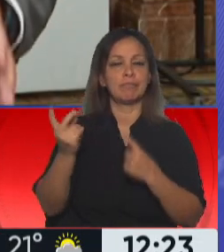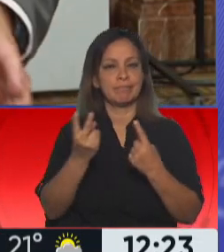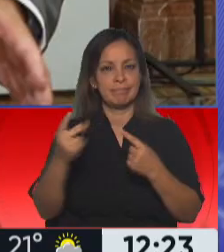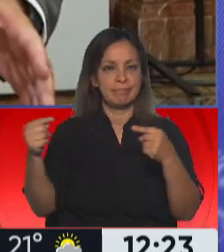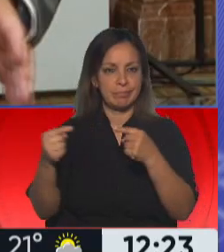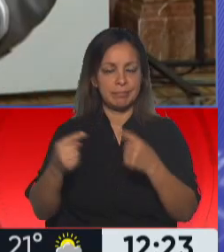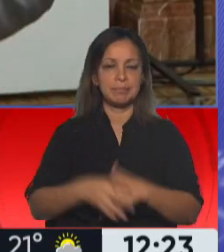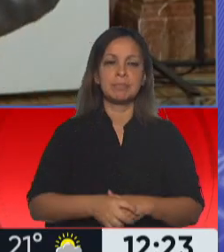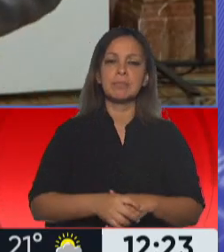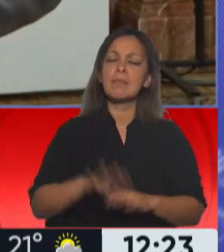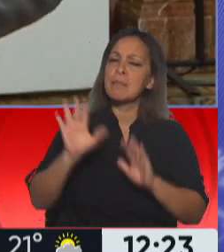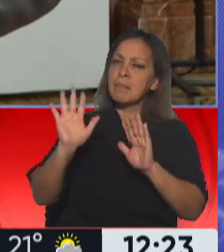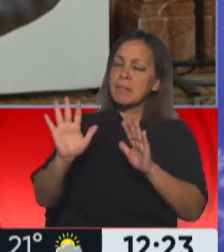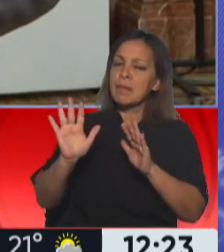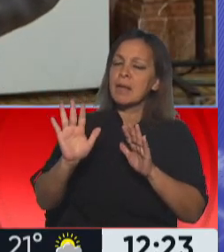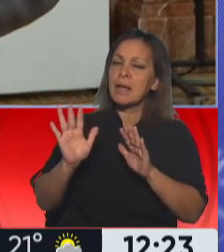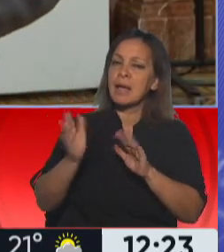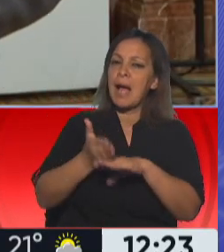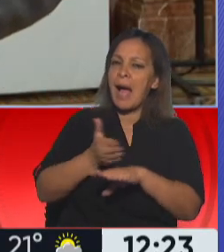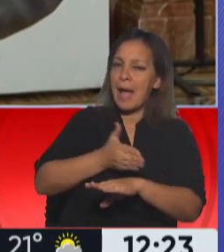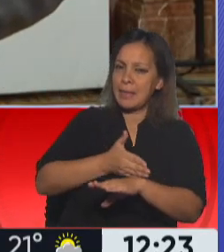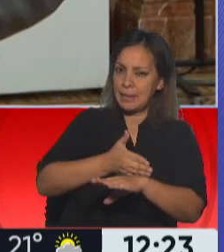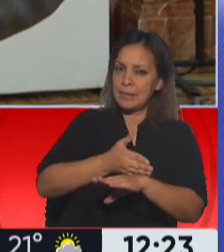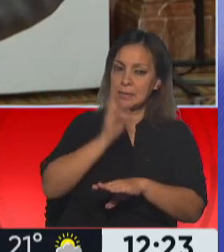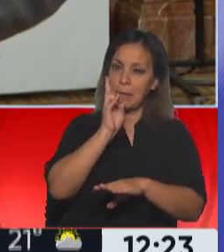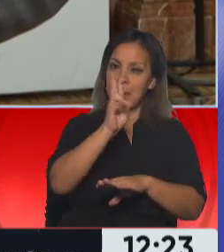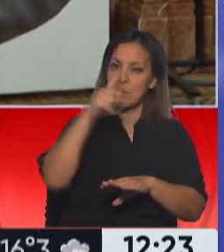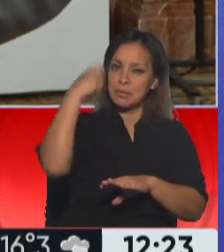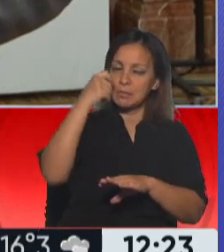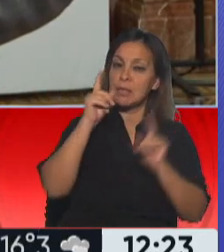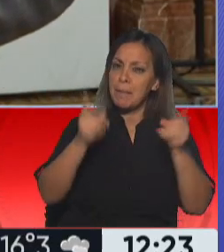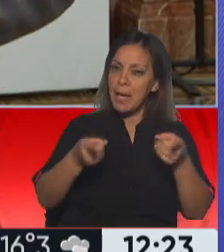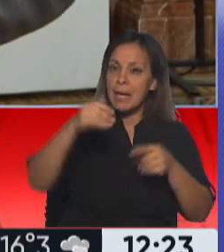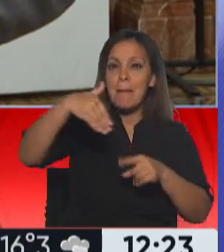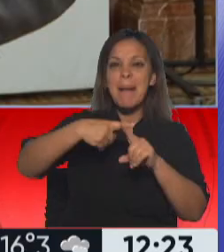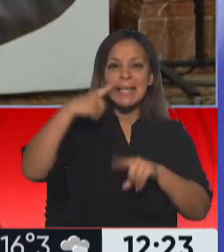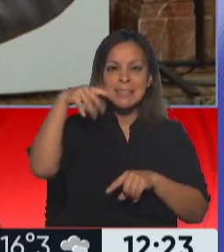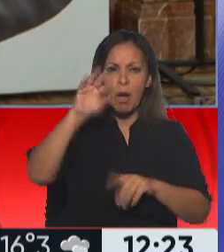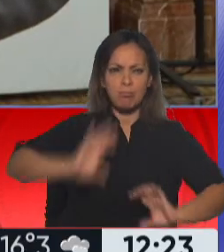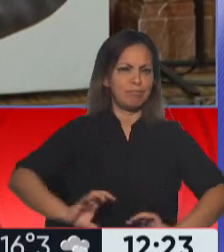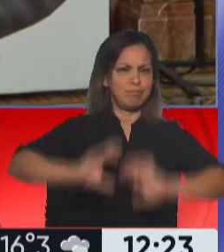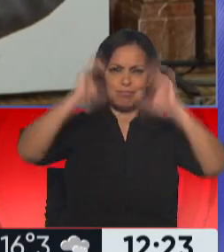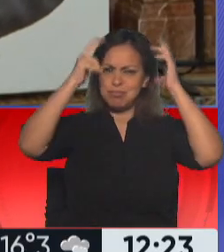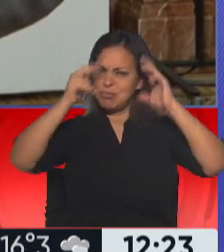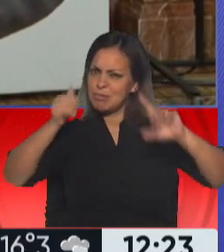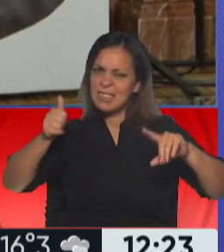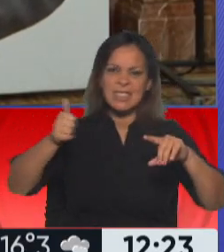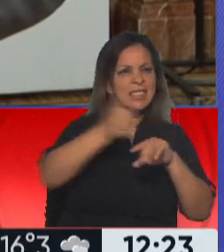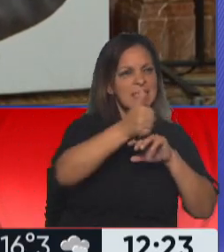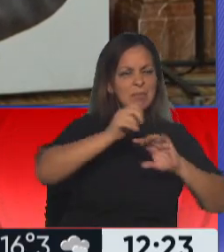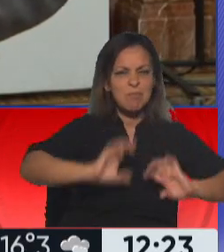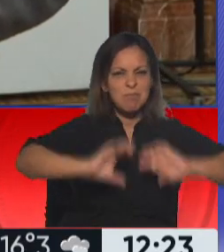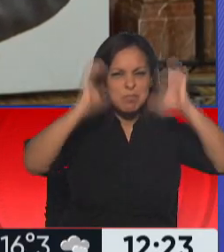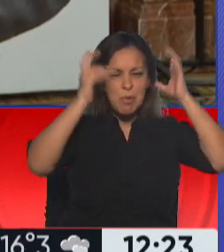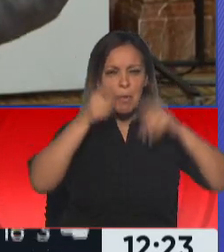de continuar Sí. con el detalle y escuchar las notas, también en las imágenes veíamos a Máximo Kirchner enojadísimo con el presidente de la Cámara, con Menem.